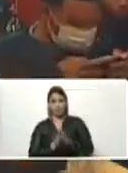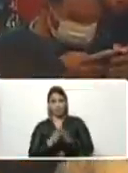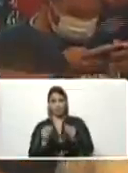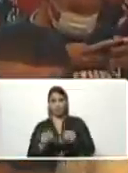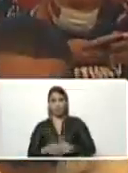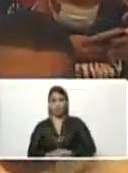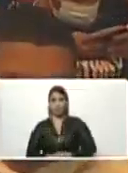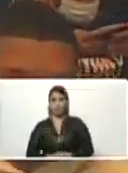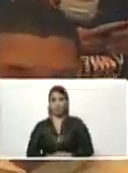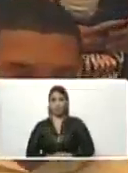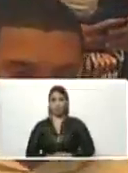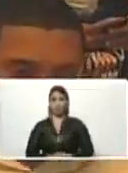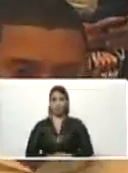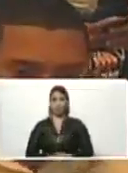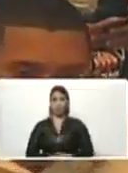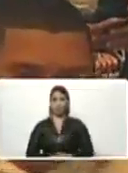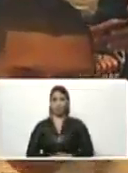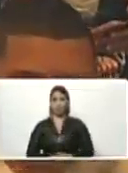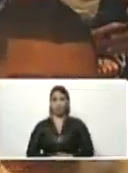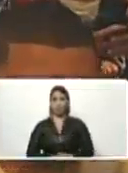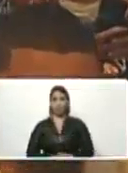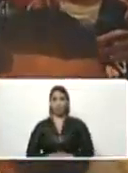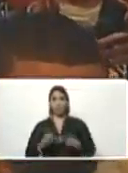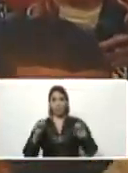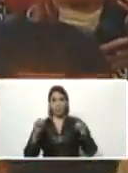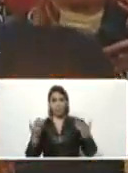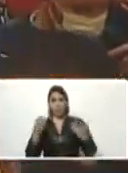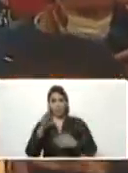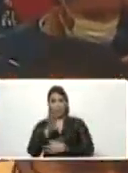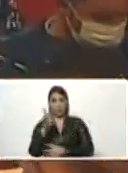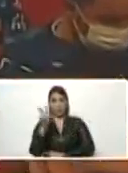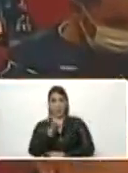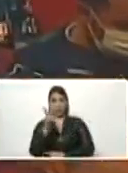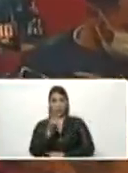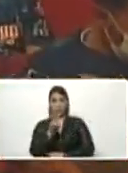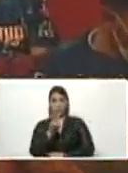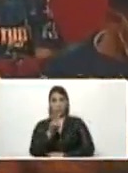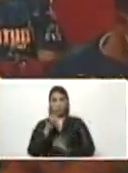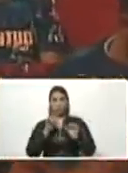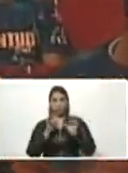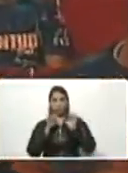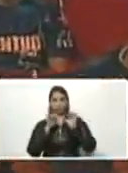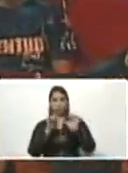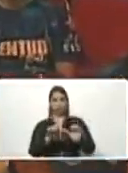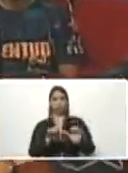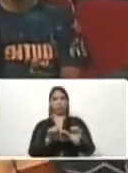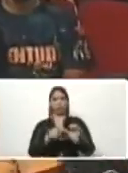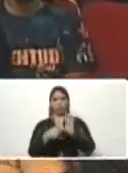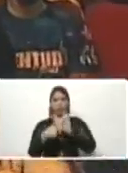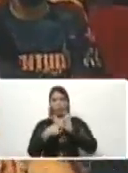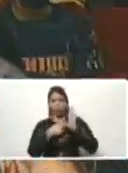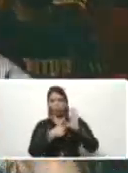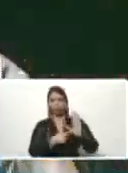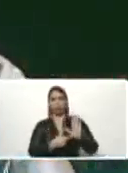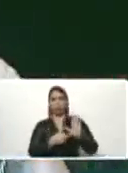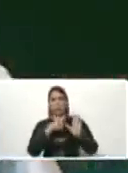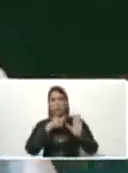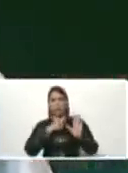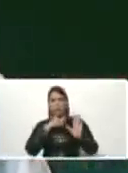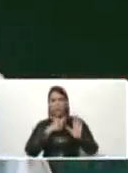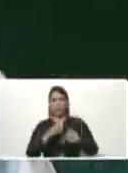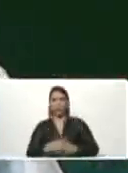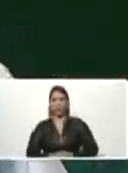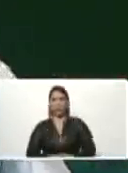de esta maravillosa nación venezolana, que sigue siendo un ejemplo de resistencia,